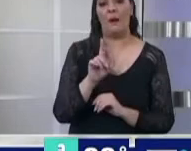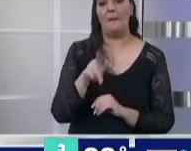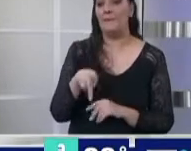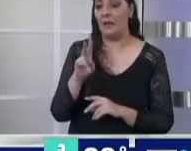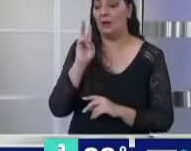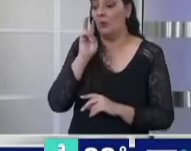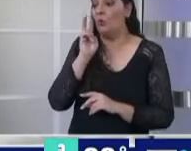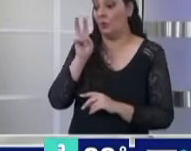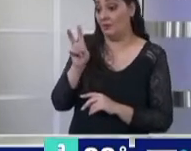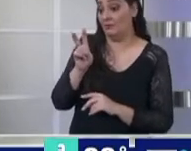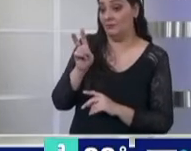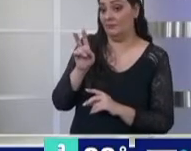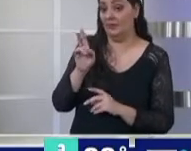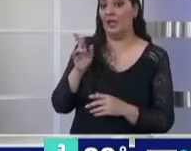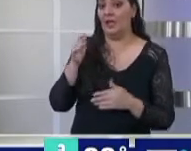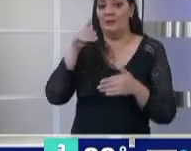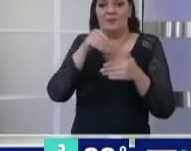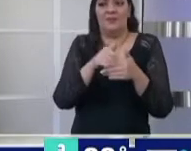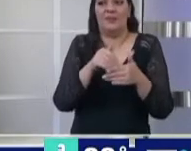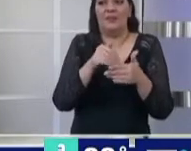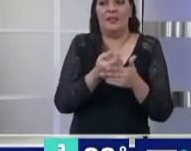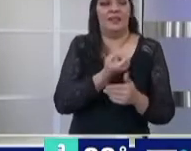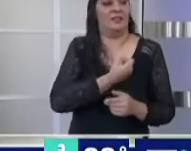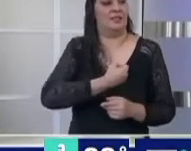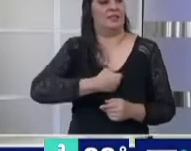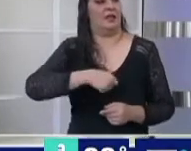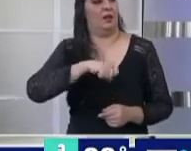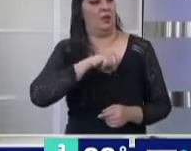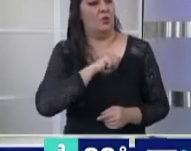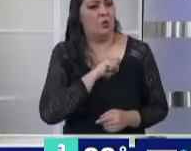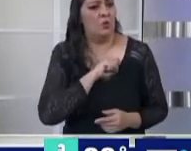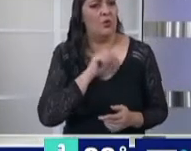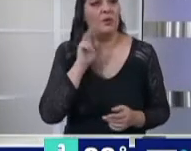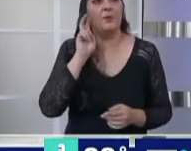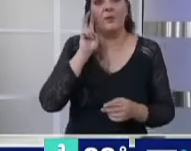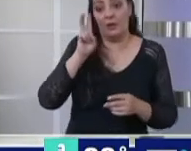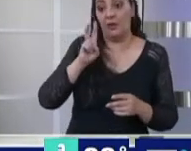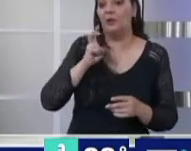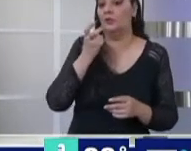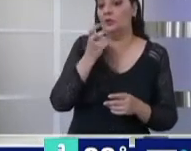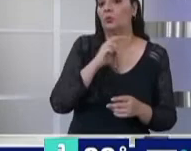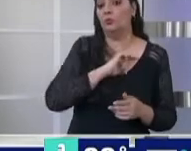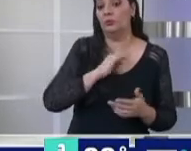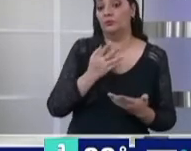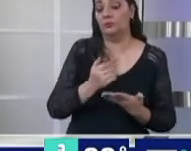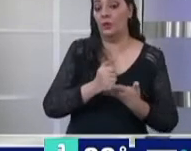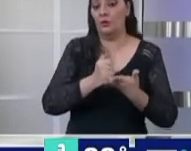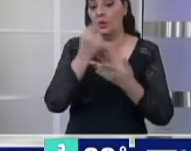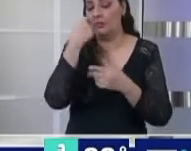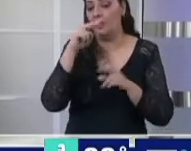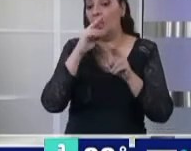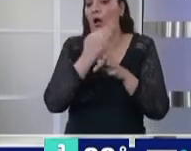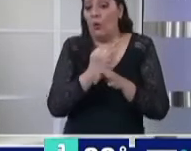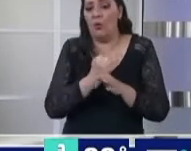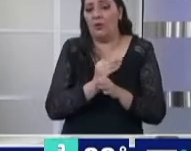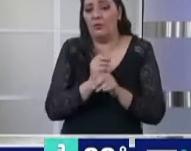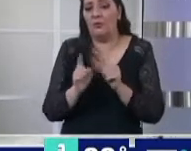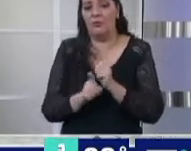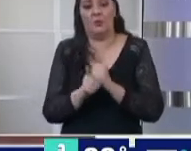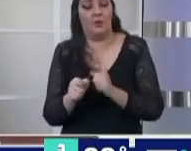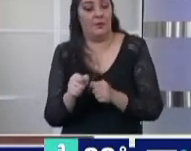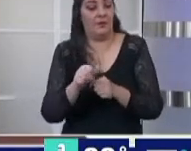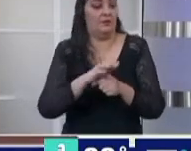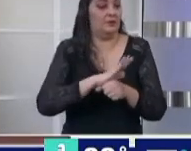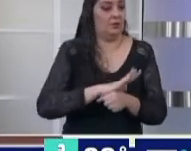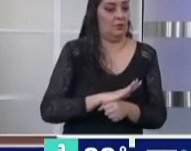haber invertido en salud desde antes que iniciara la pandemia, nos cambió la vida. Hoy el sistema de salud de Nuevo León